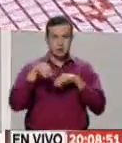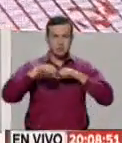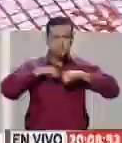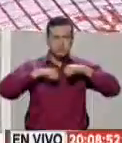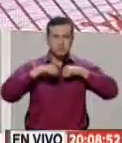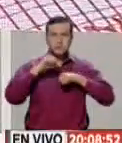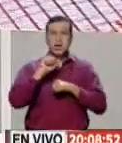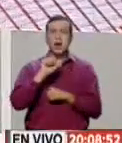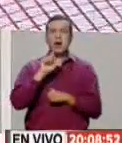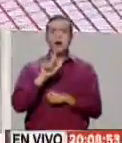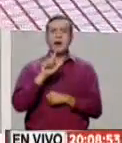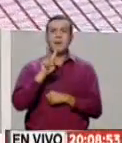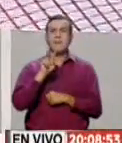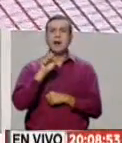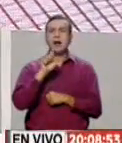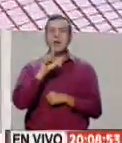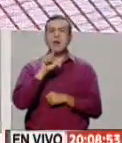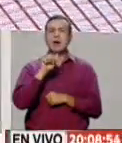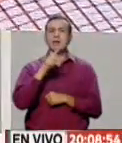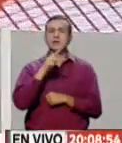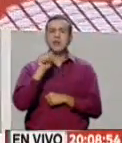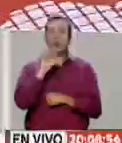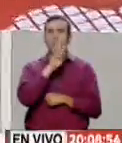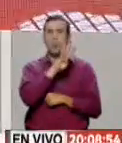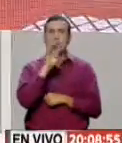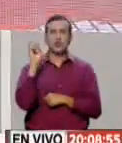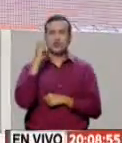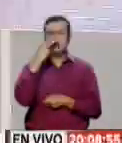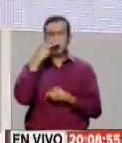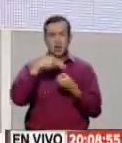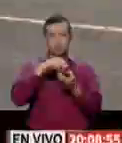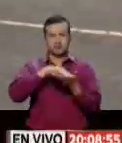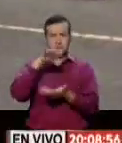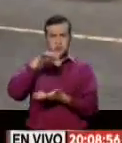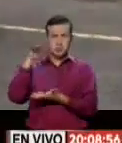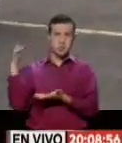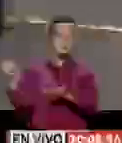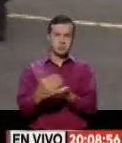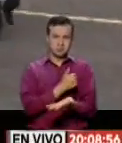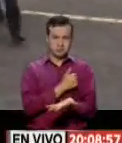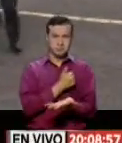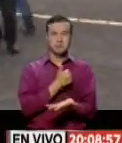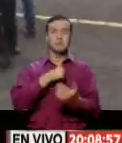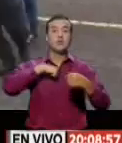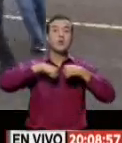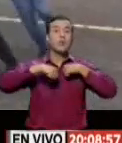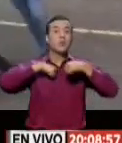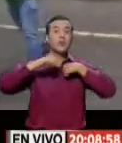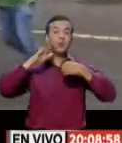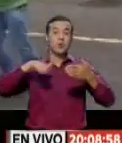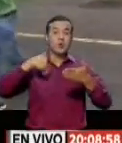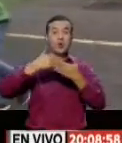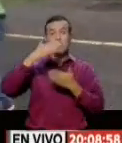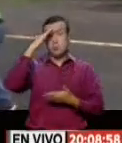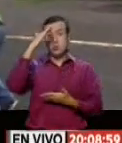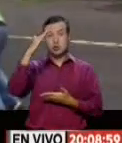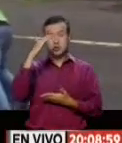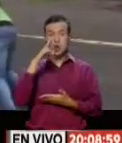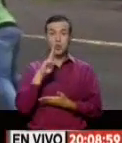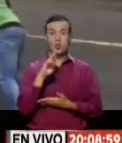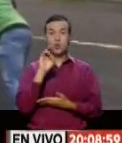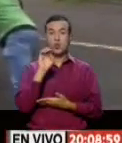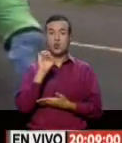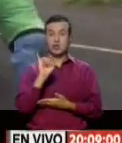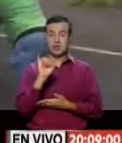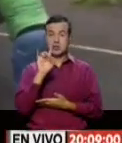operación Avalancha y recuperó 400 galones de combustible. En la operación que realizó la policía de la UIDH